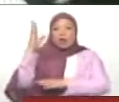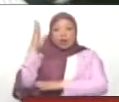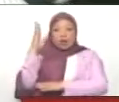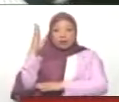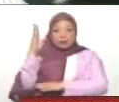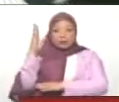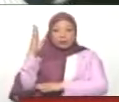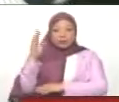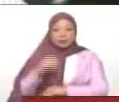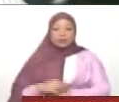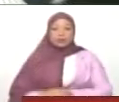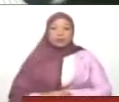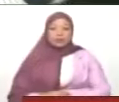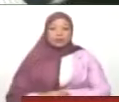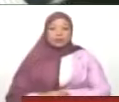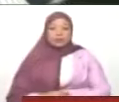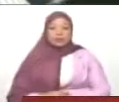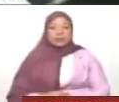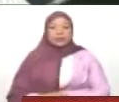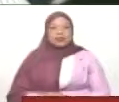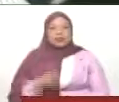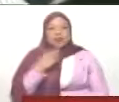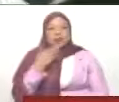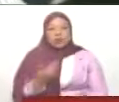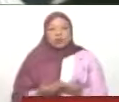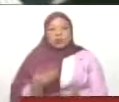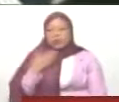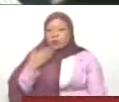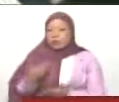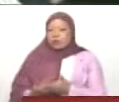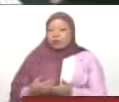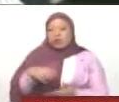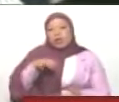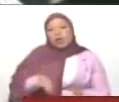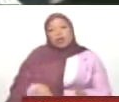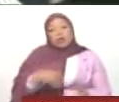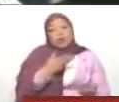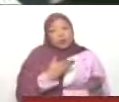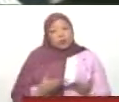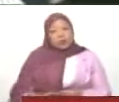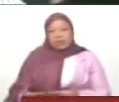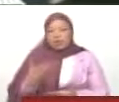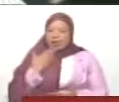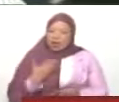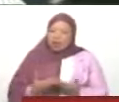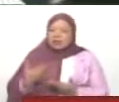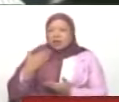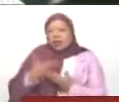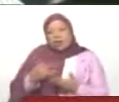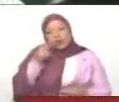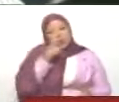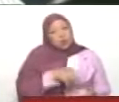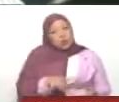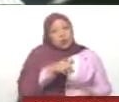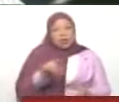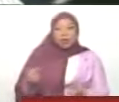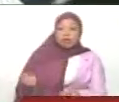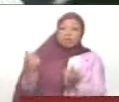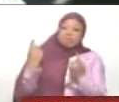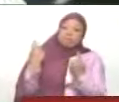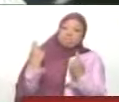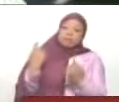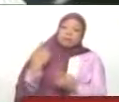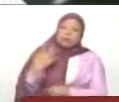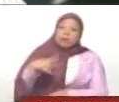verdad. Estoy muy agradecido con el pueblo del estado Lara por todo el recibimiento que nos dieron, lo que nos enseñaron, lo que nos